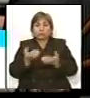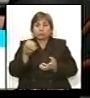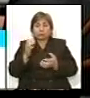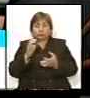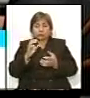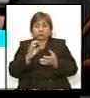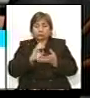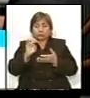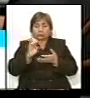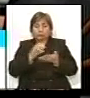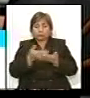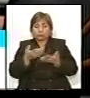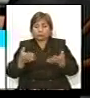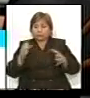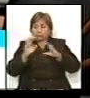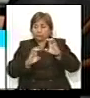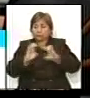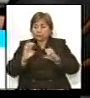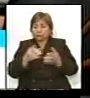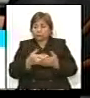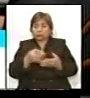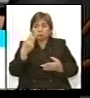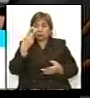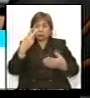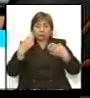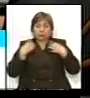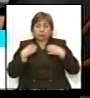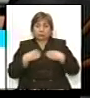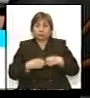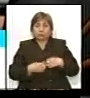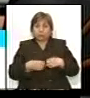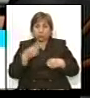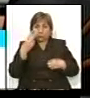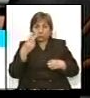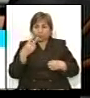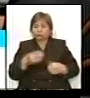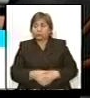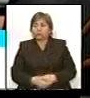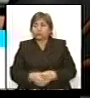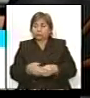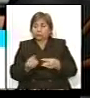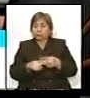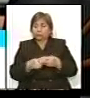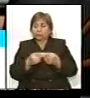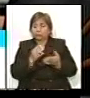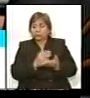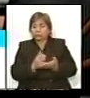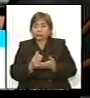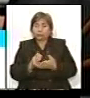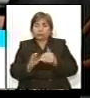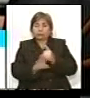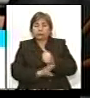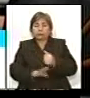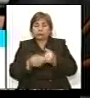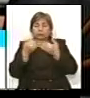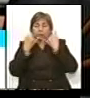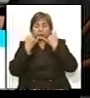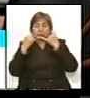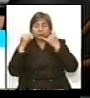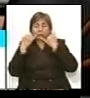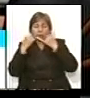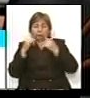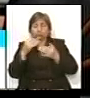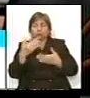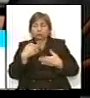multidisciplinarios, ingenieros, arquitectos y también abogados, ¿no? Entonces, partiendo de esa base informativa, de